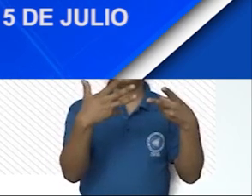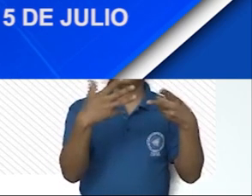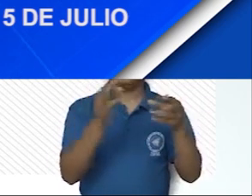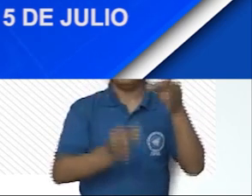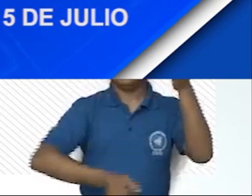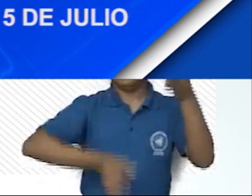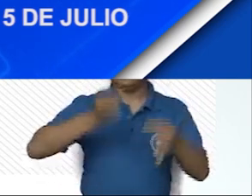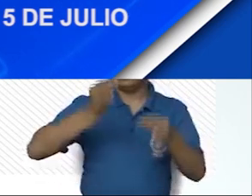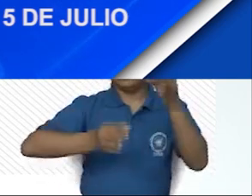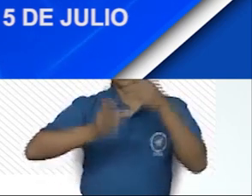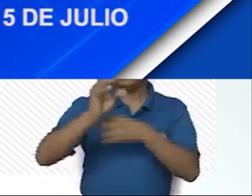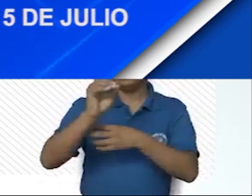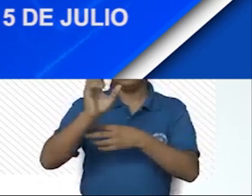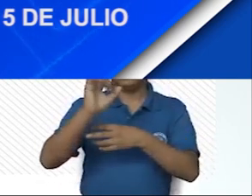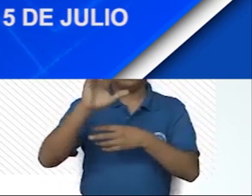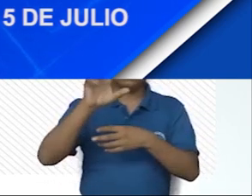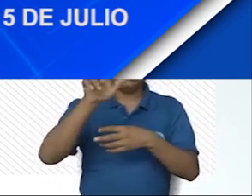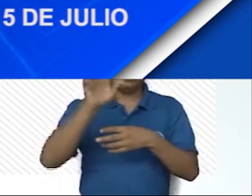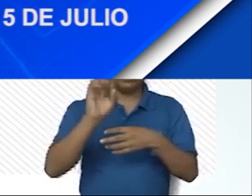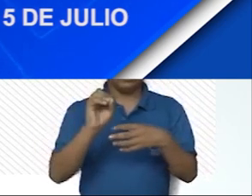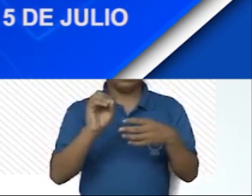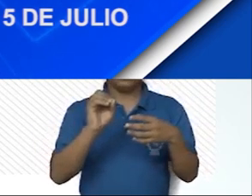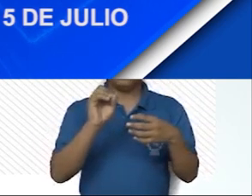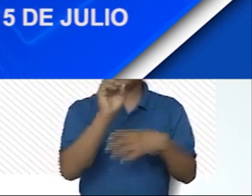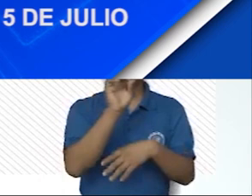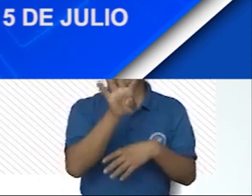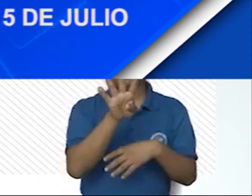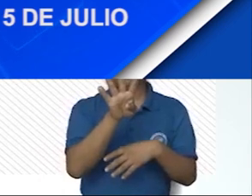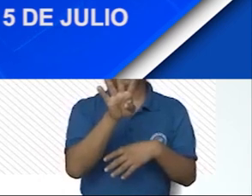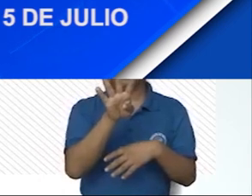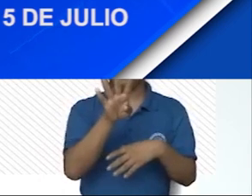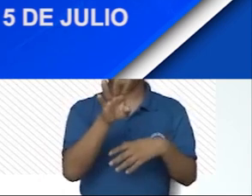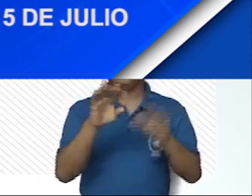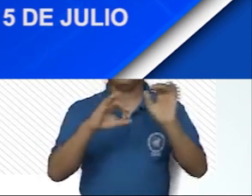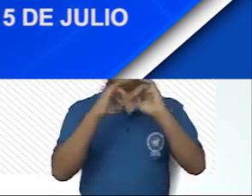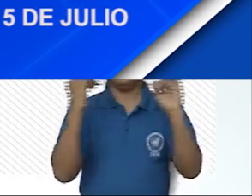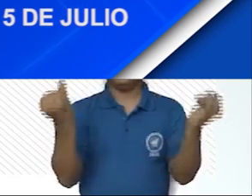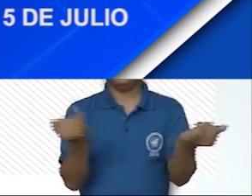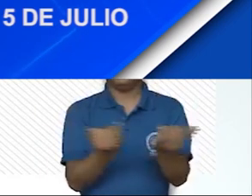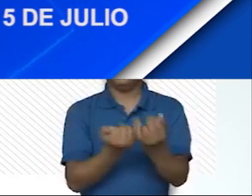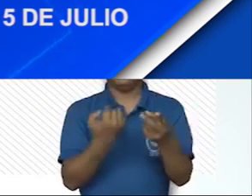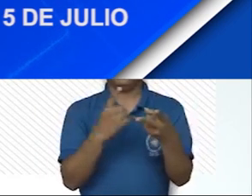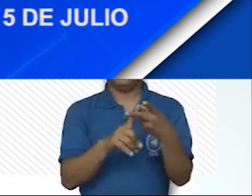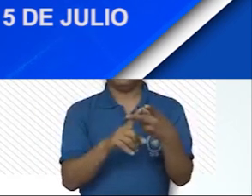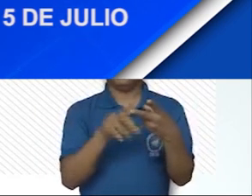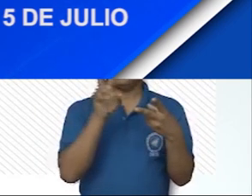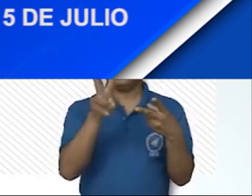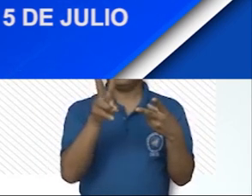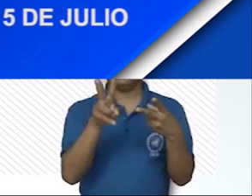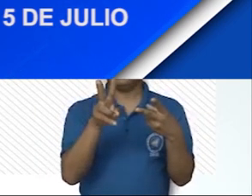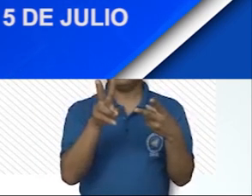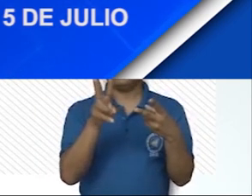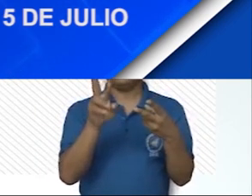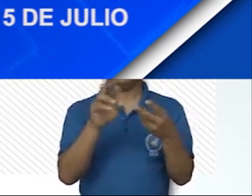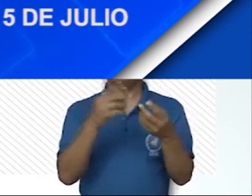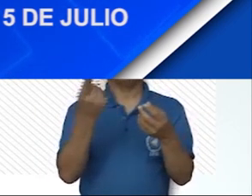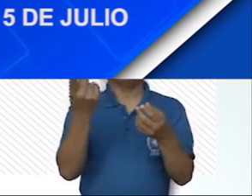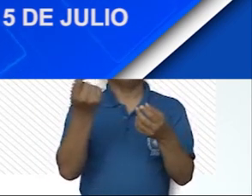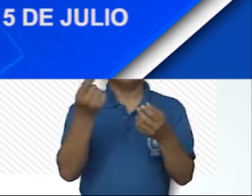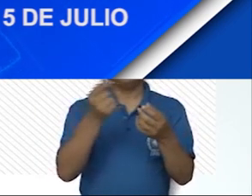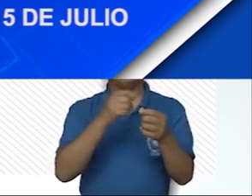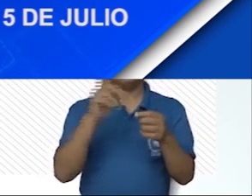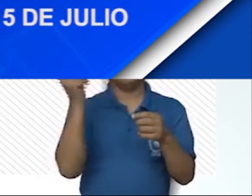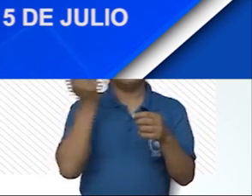los cuales podemos decir 4 fueron internacionales, 2 pensiones de gracia y 2 ratificación